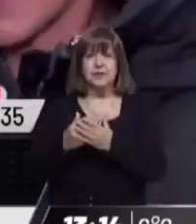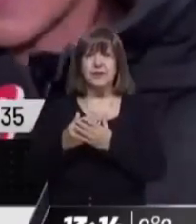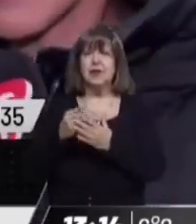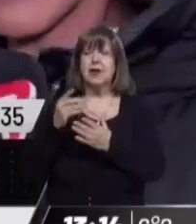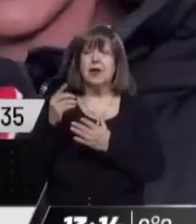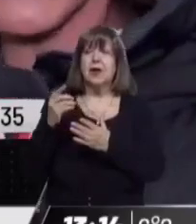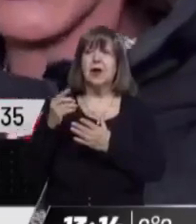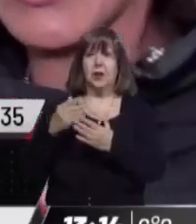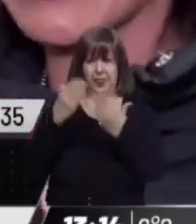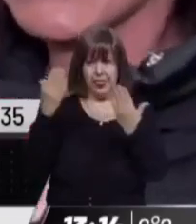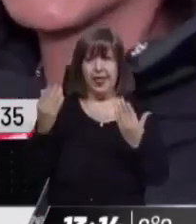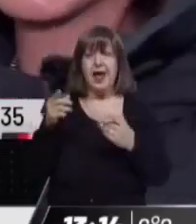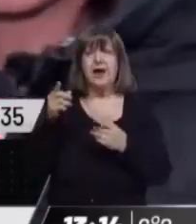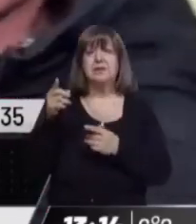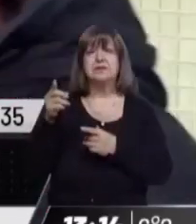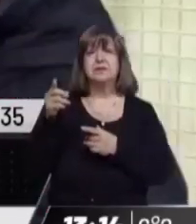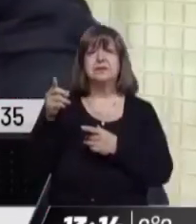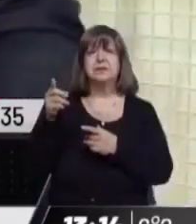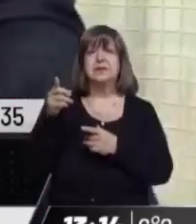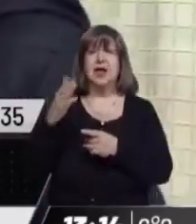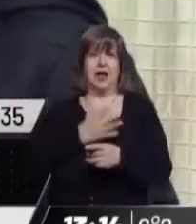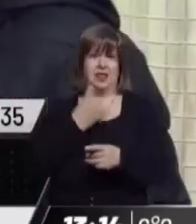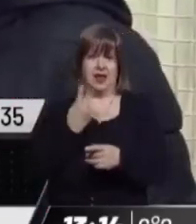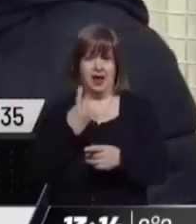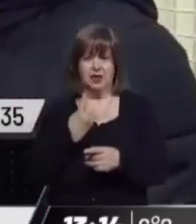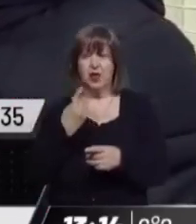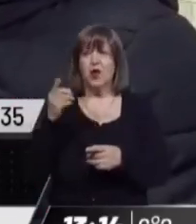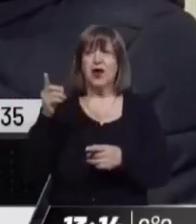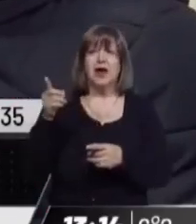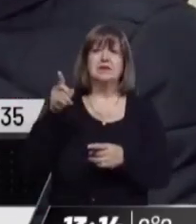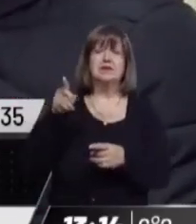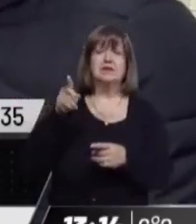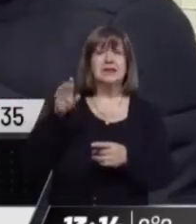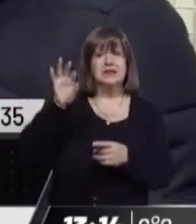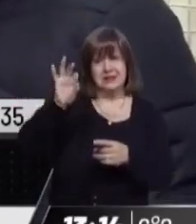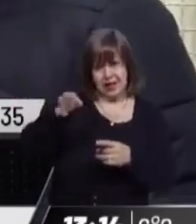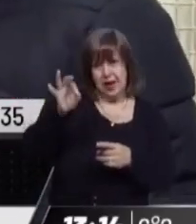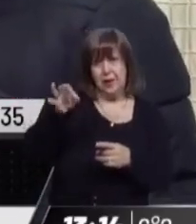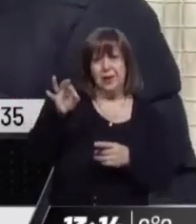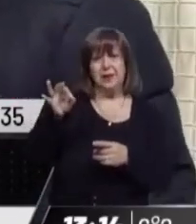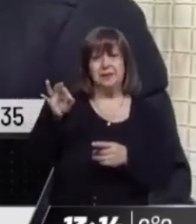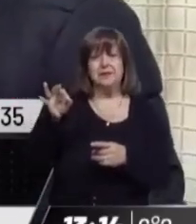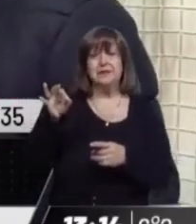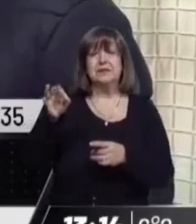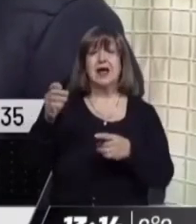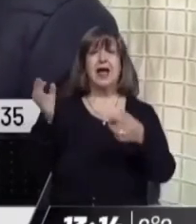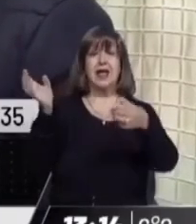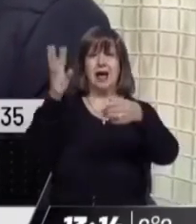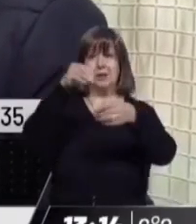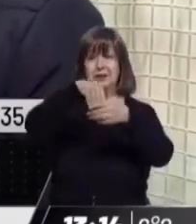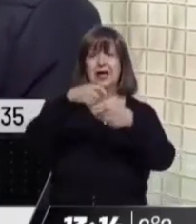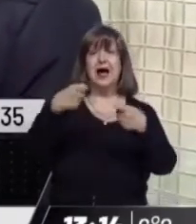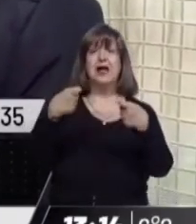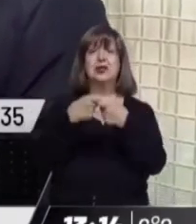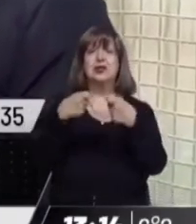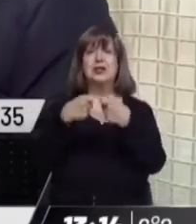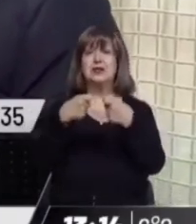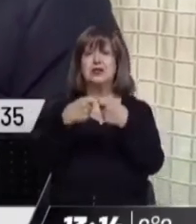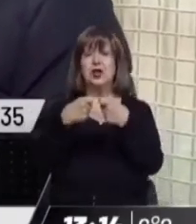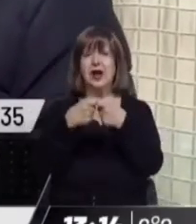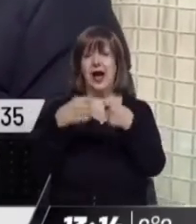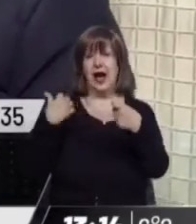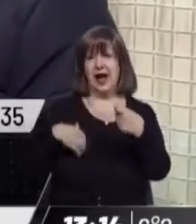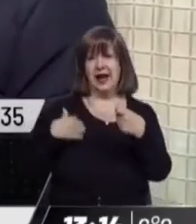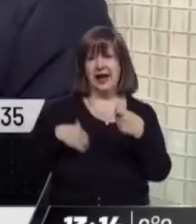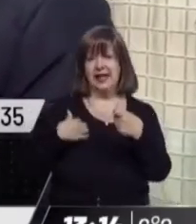Silvina, que de solidaridad sabe mucho, ¿no? Ella, integrante de la Asociación Argentinos Solidarios